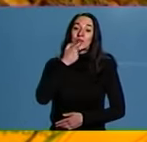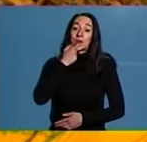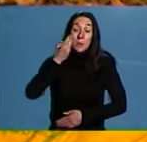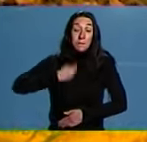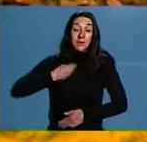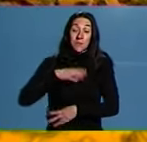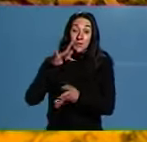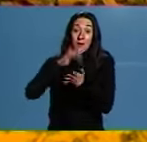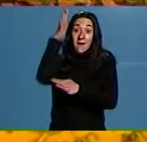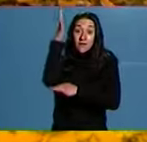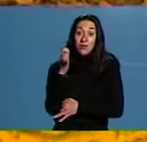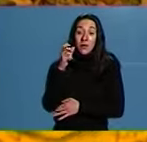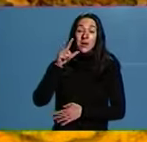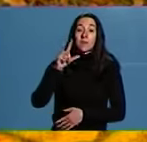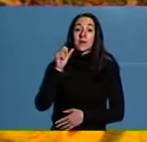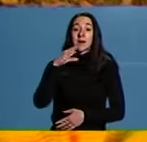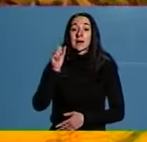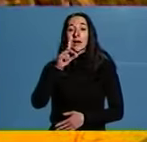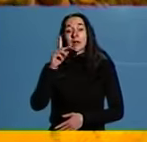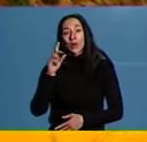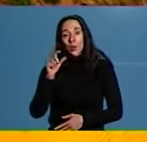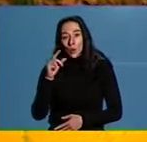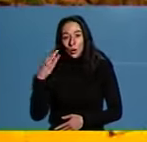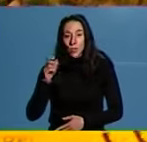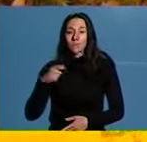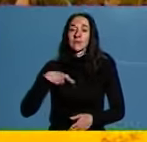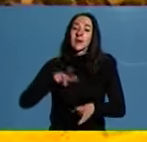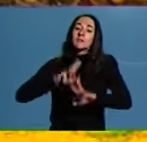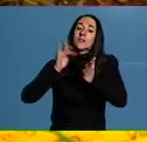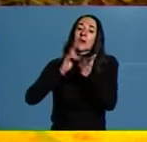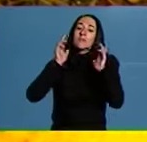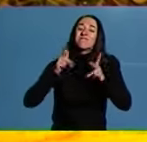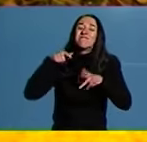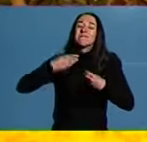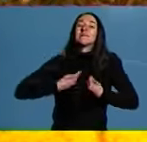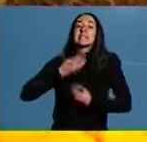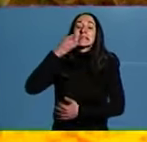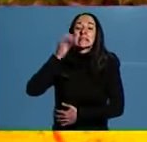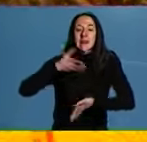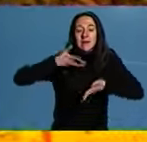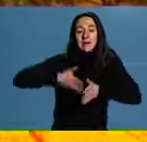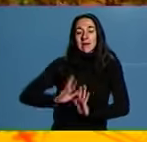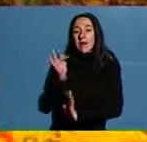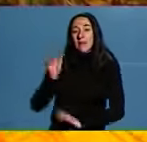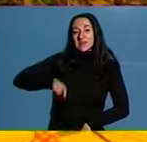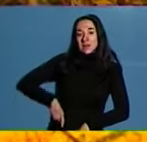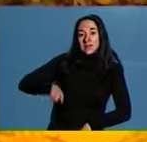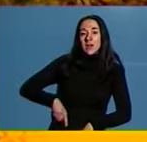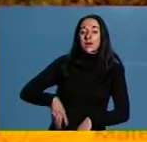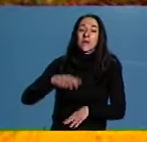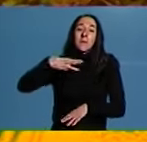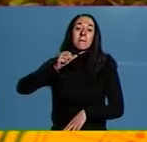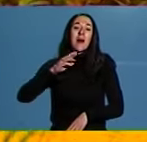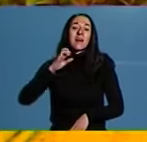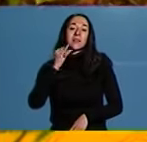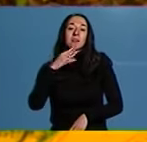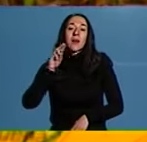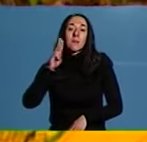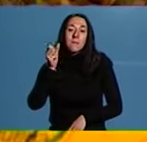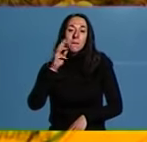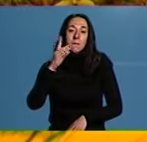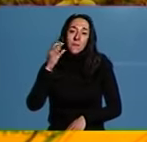está a Torre de Caldaloba, onde foi residencia durante moitos anos da filla e mar do xenro do mariscal Pardo de Cela. Iremos